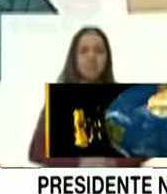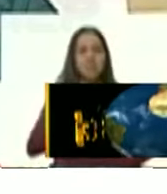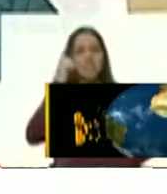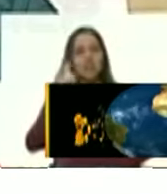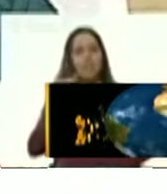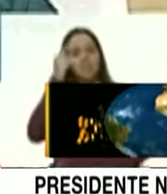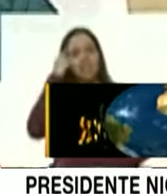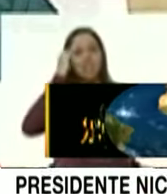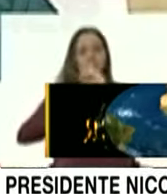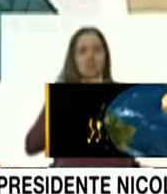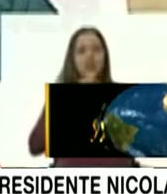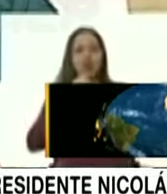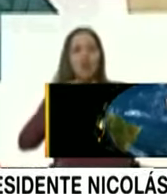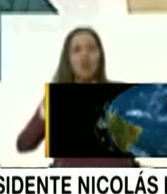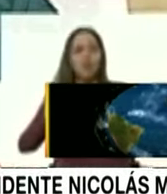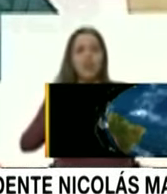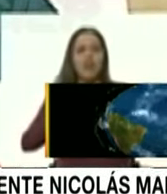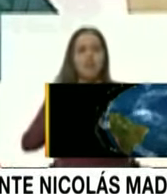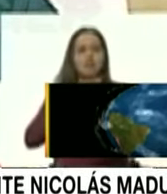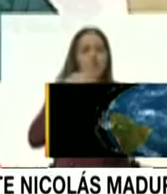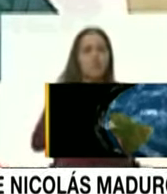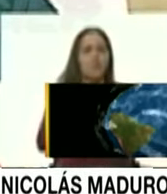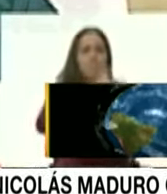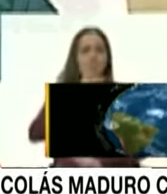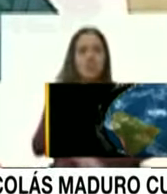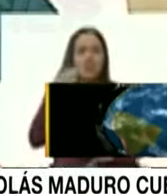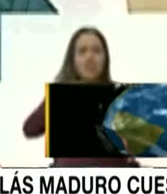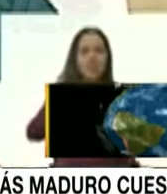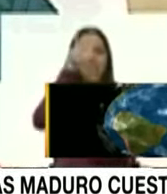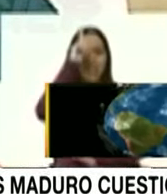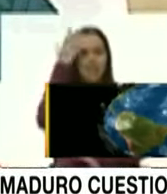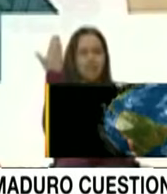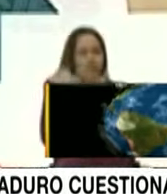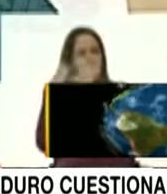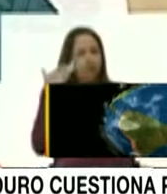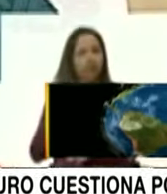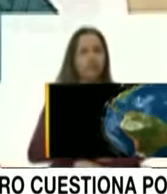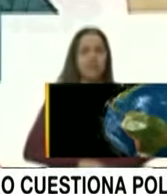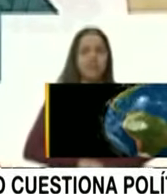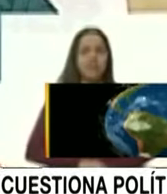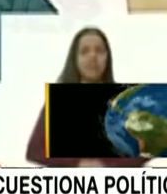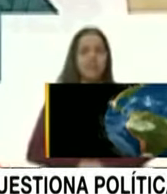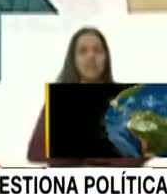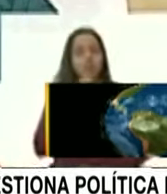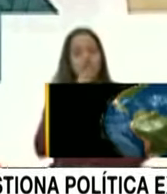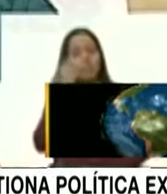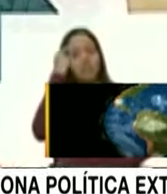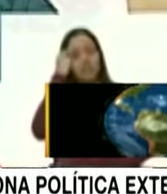¿verdad? Es un buen día para denunciar el crimen que hubo contra el pueblo